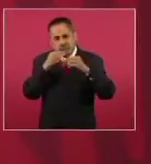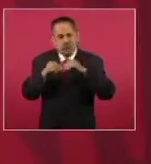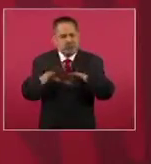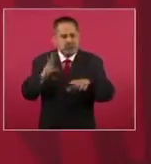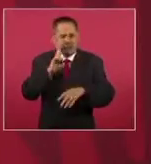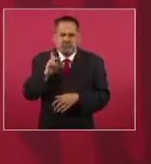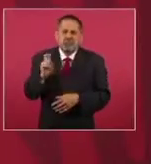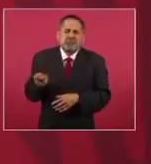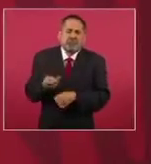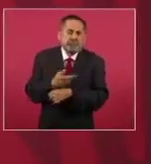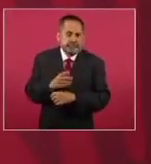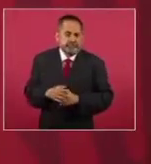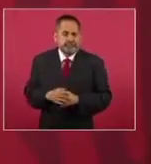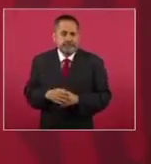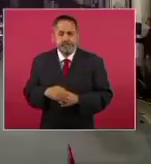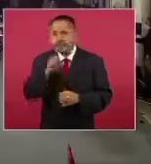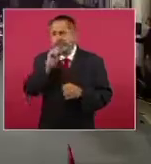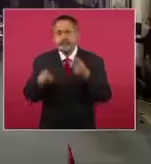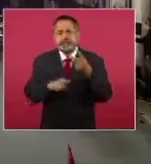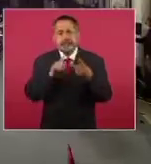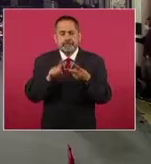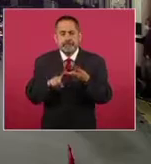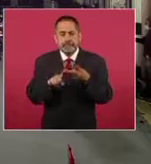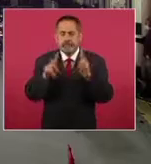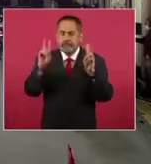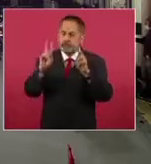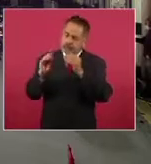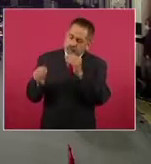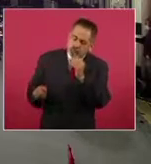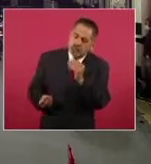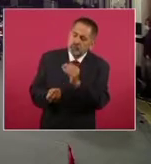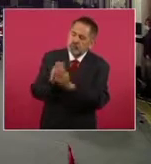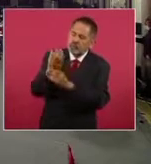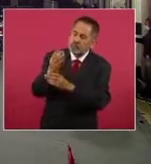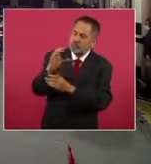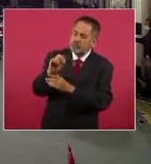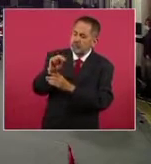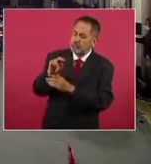también sobre el nuevo CONACYT,